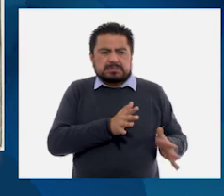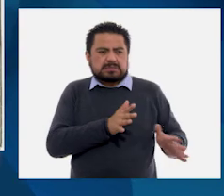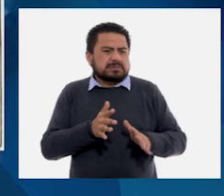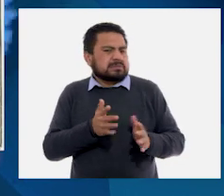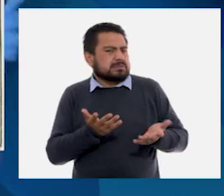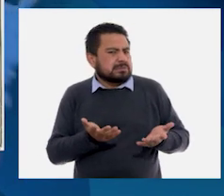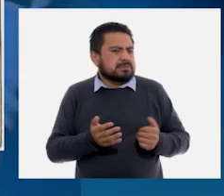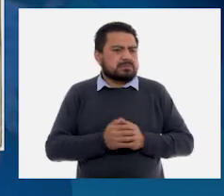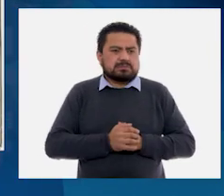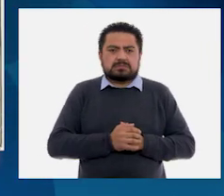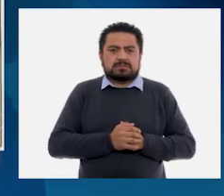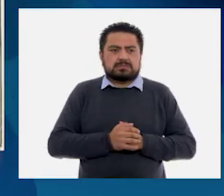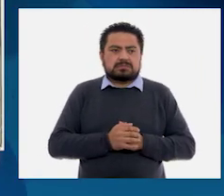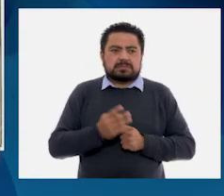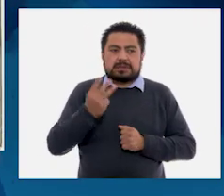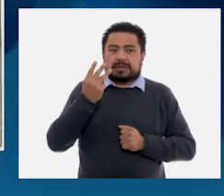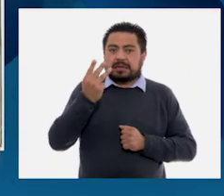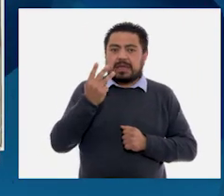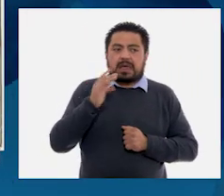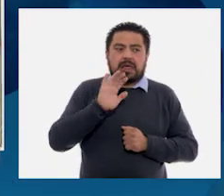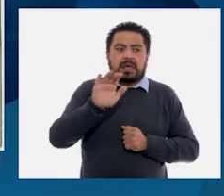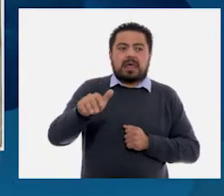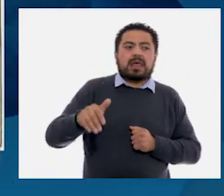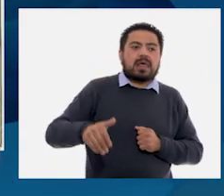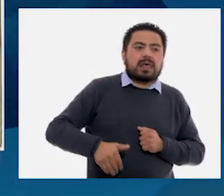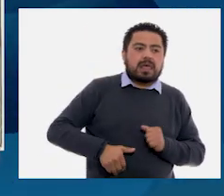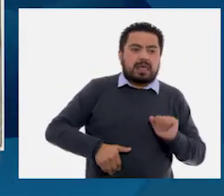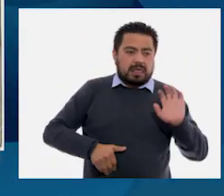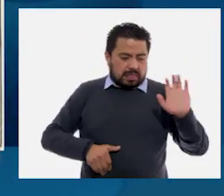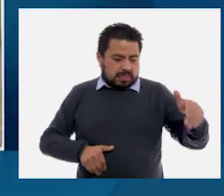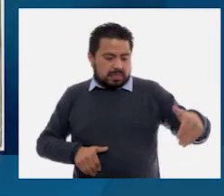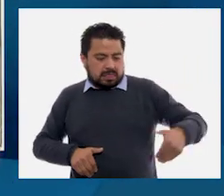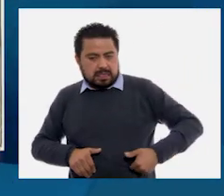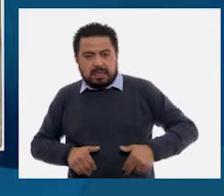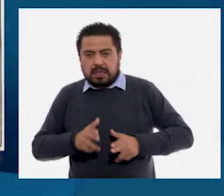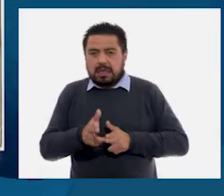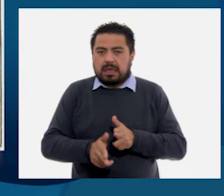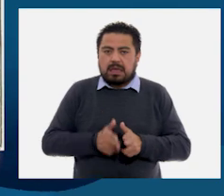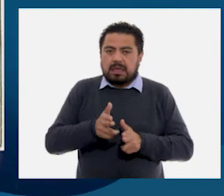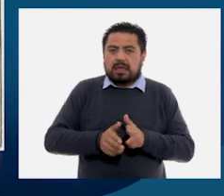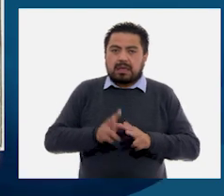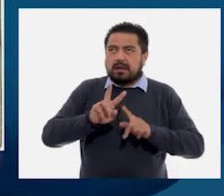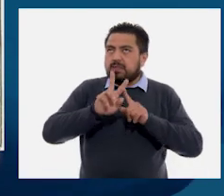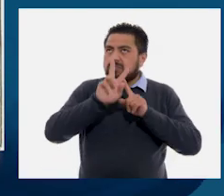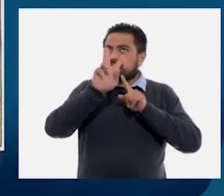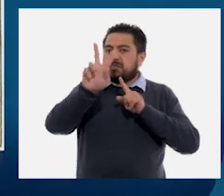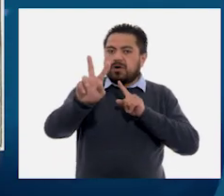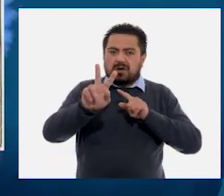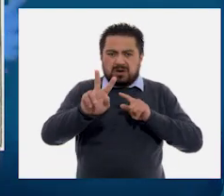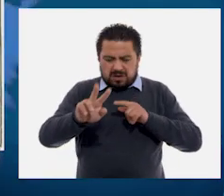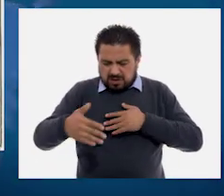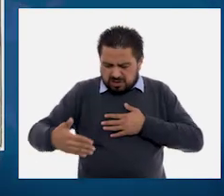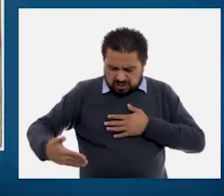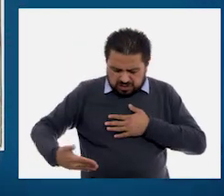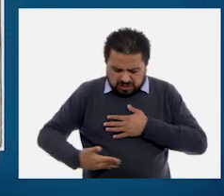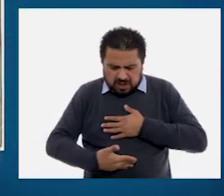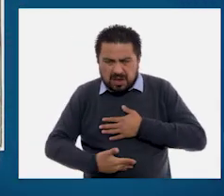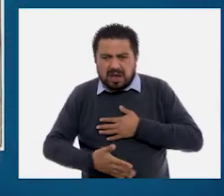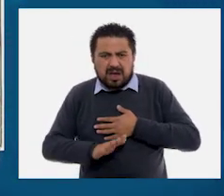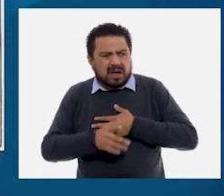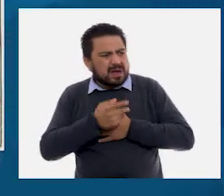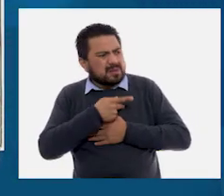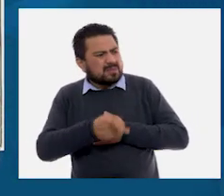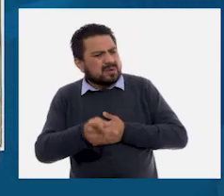a 3 atropellados que están debajo de las ruedas del tranvía. Ay, no, pobrecitos.